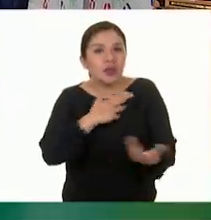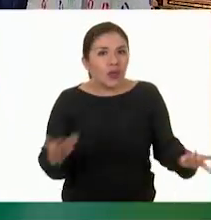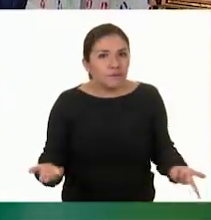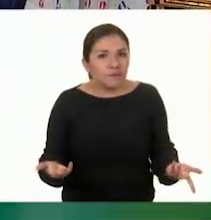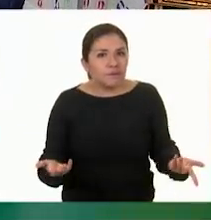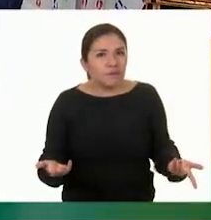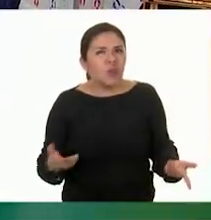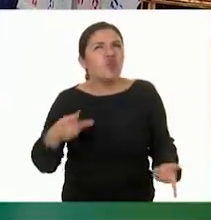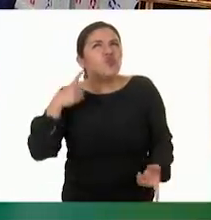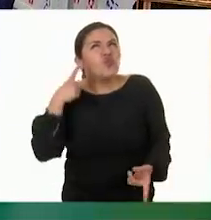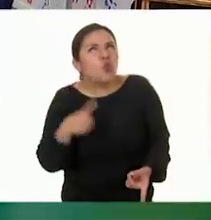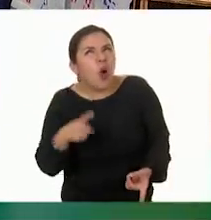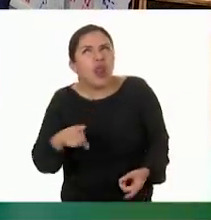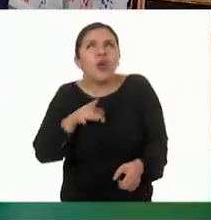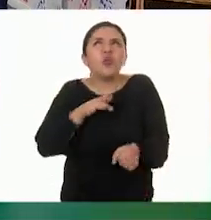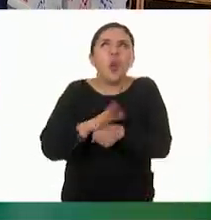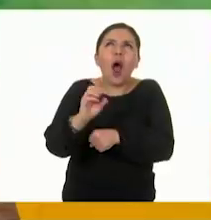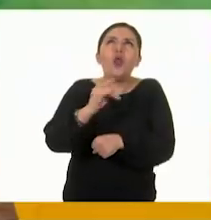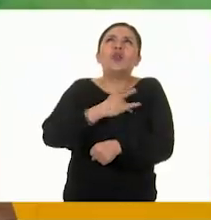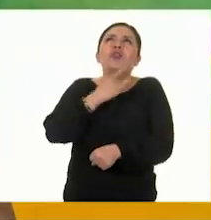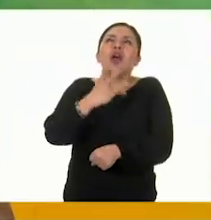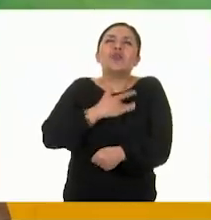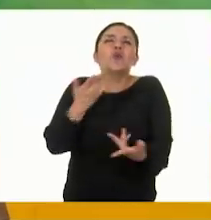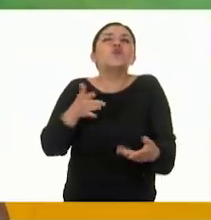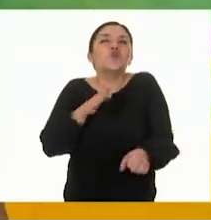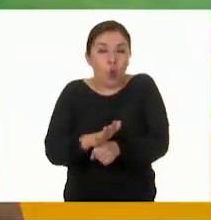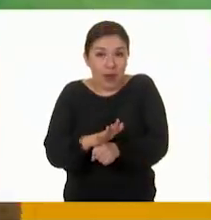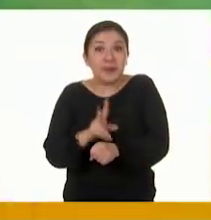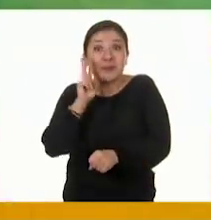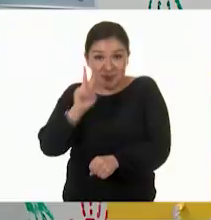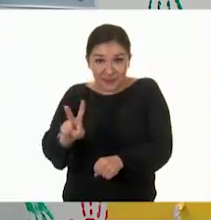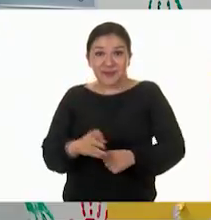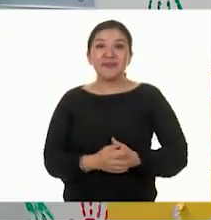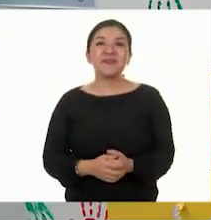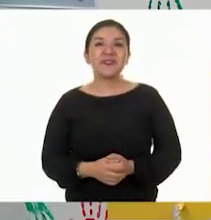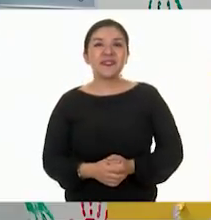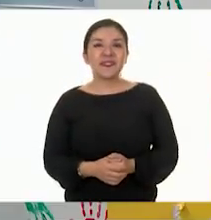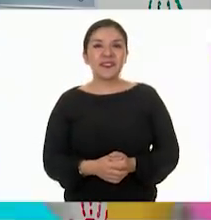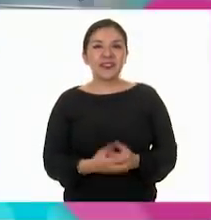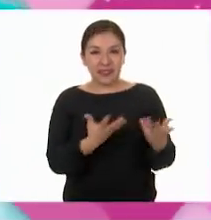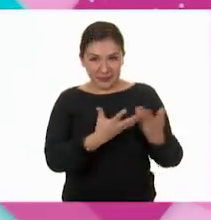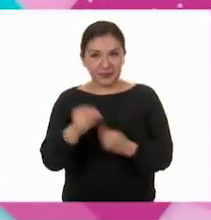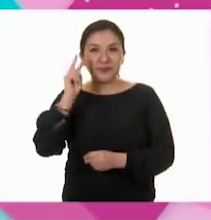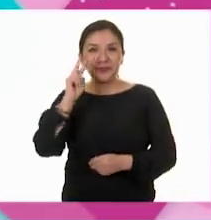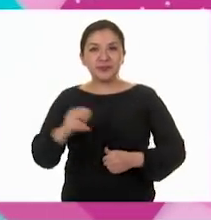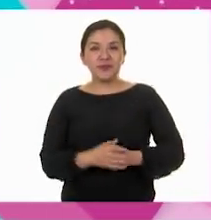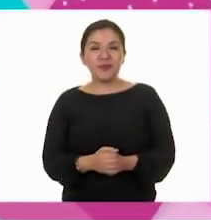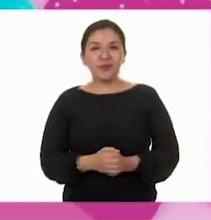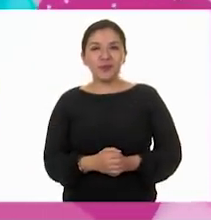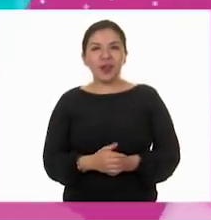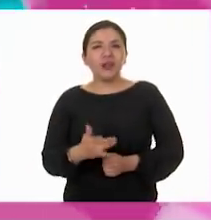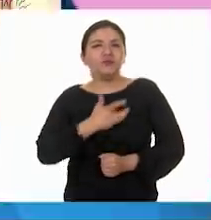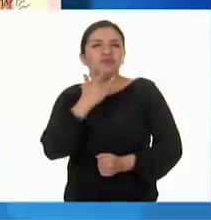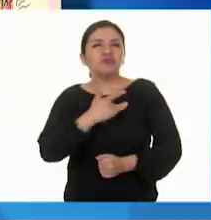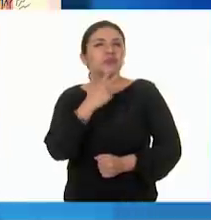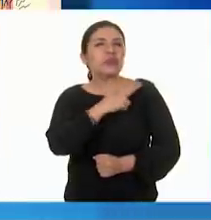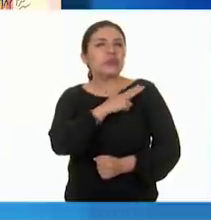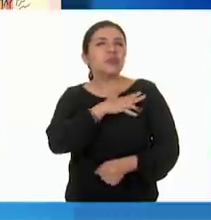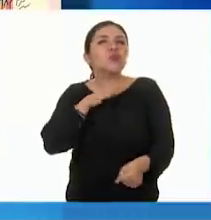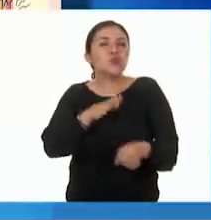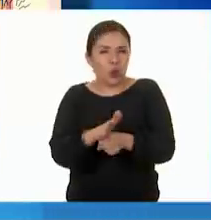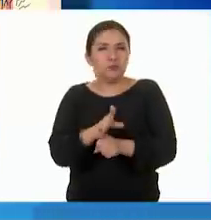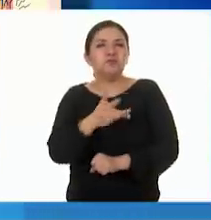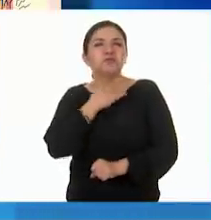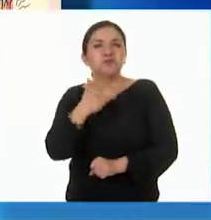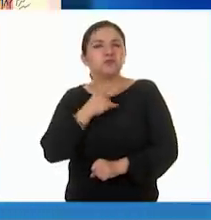¿Cómo? ¿Qué me dolerá o qué consecuencias traerá? ¿Lo vamos a descubrir? Sí, vamos a descubrirlo. Vamos a descubrirlo. Signos de lesión.